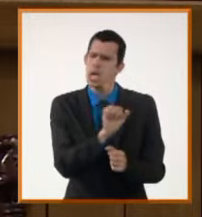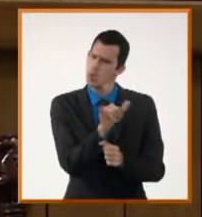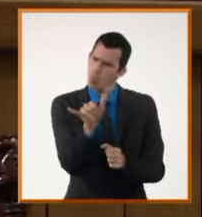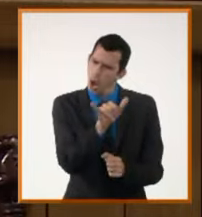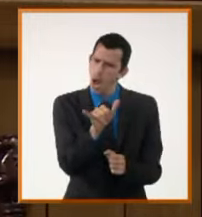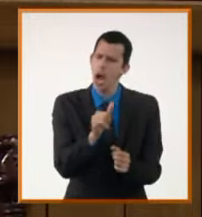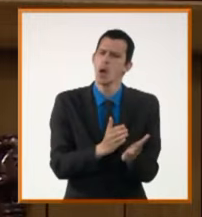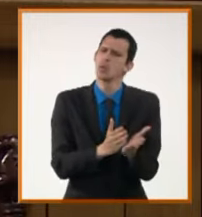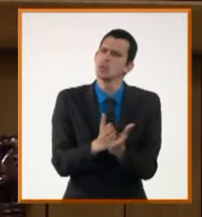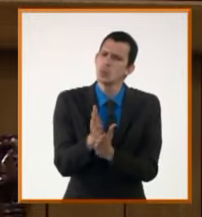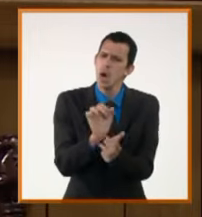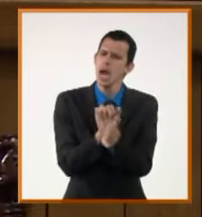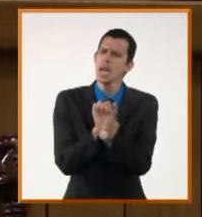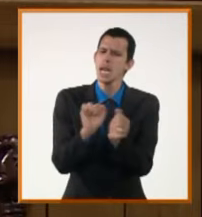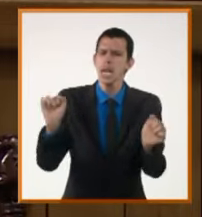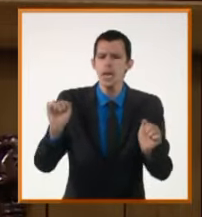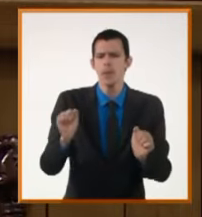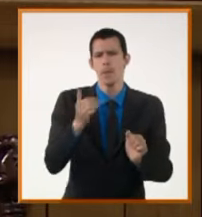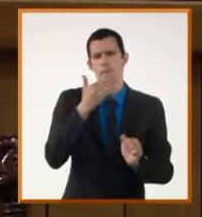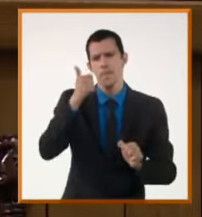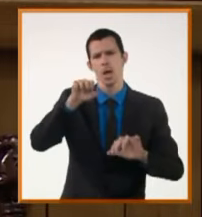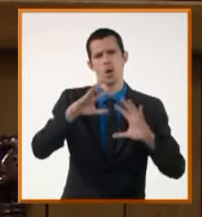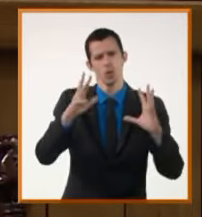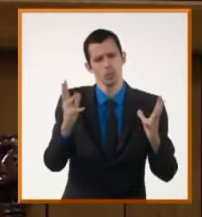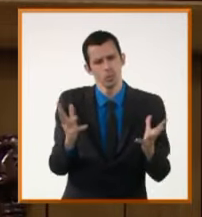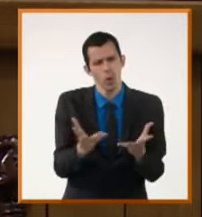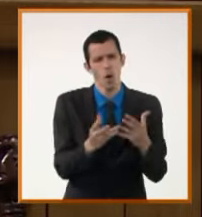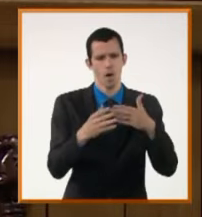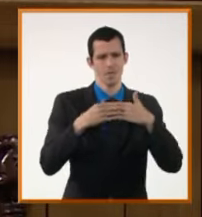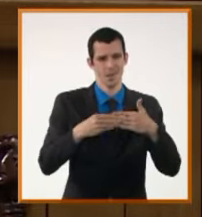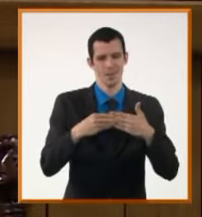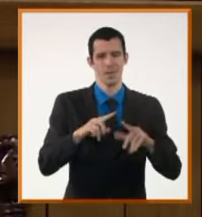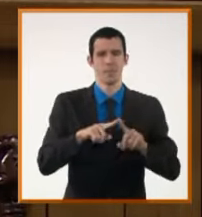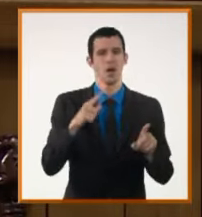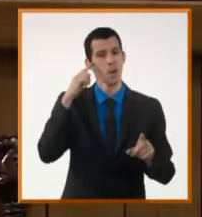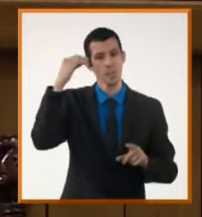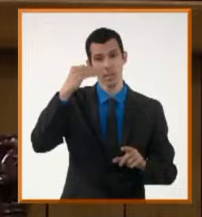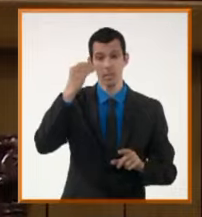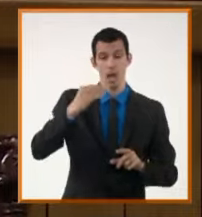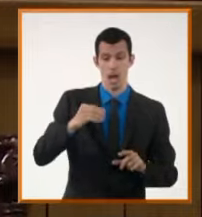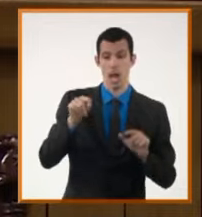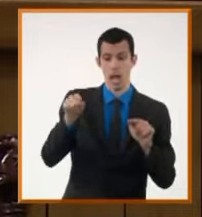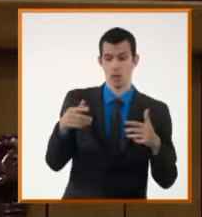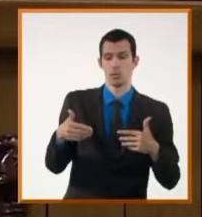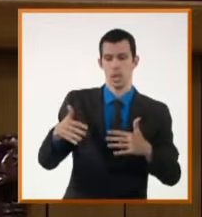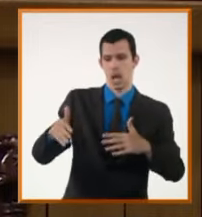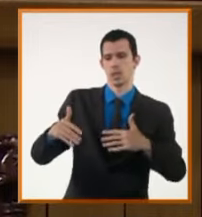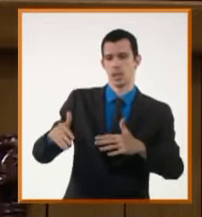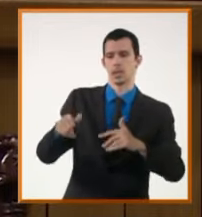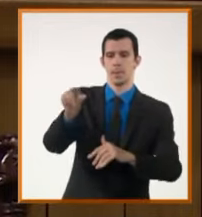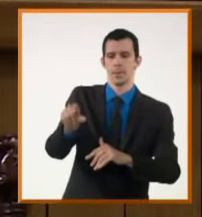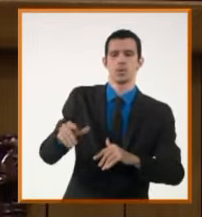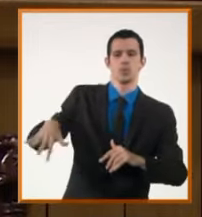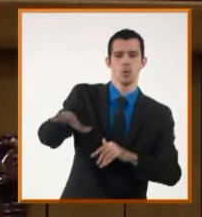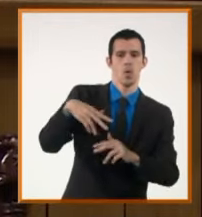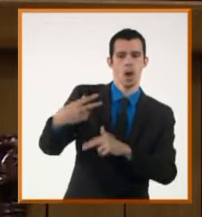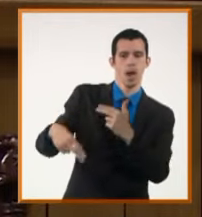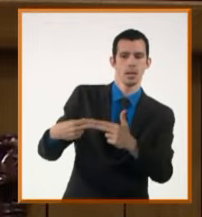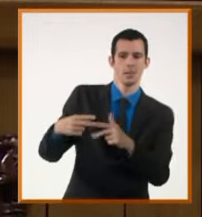anteriormente, en buscar las vías y los financiamientos para garantizar una oferta sostenida en las